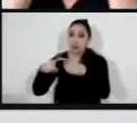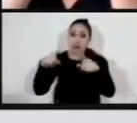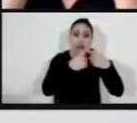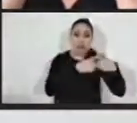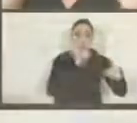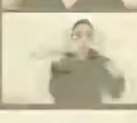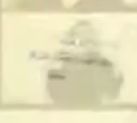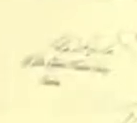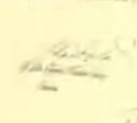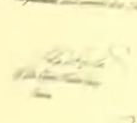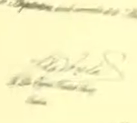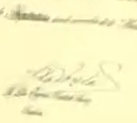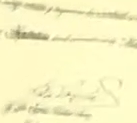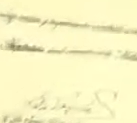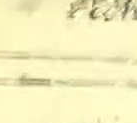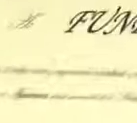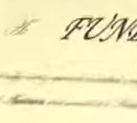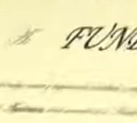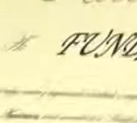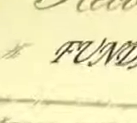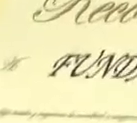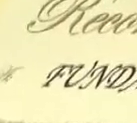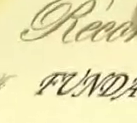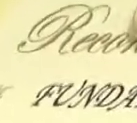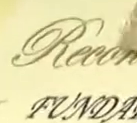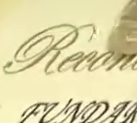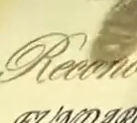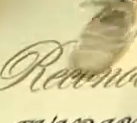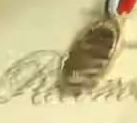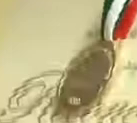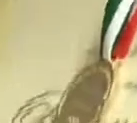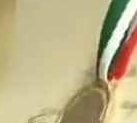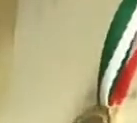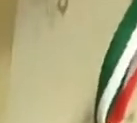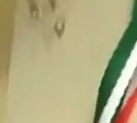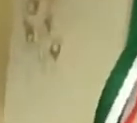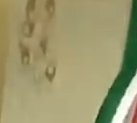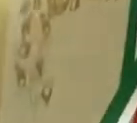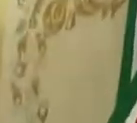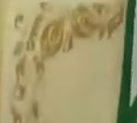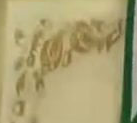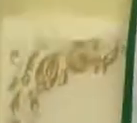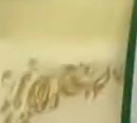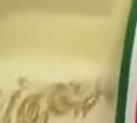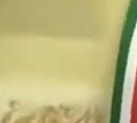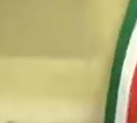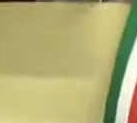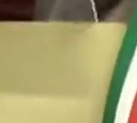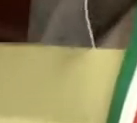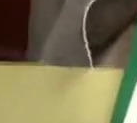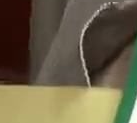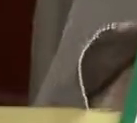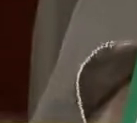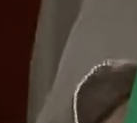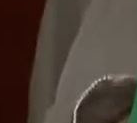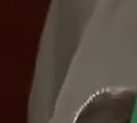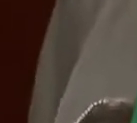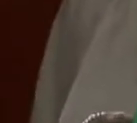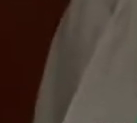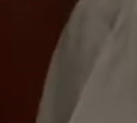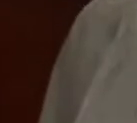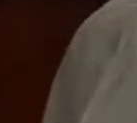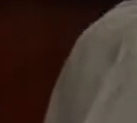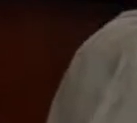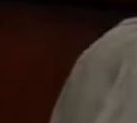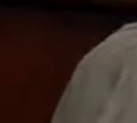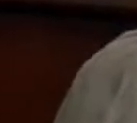esencia. Yo les diría que es el reflejo del alma más profunda de México. Un pueblo que